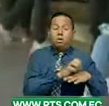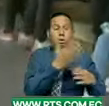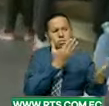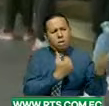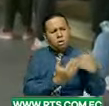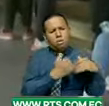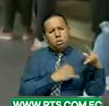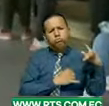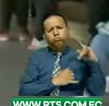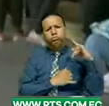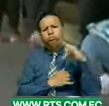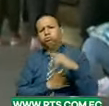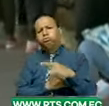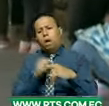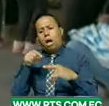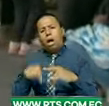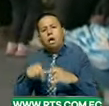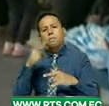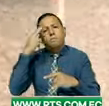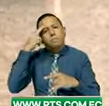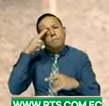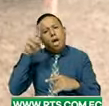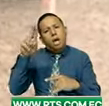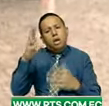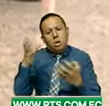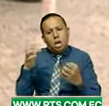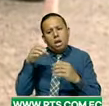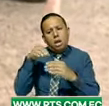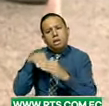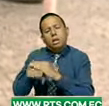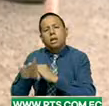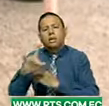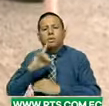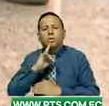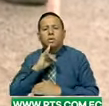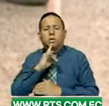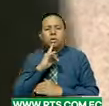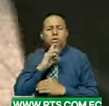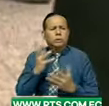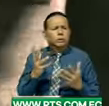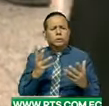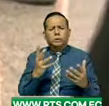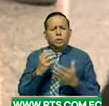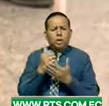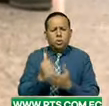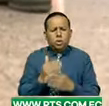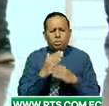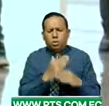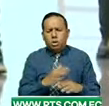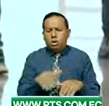trasladarlos ilegalmente a Estados Unidos a través de México. Con esto se buscan mecanismos